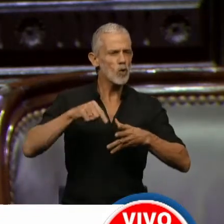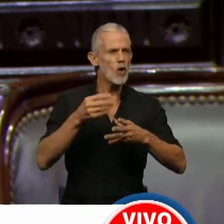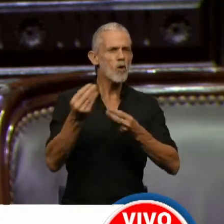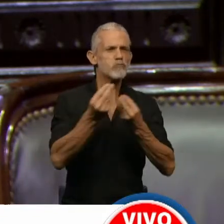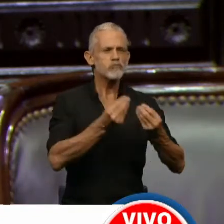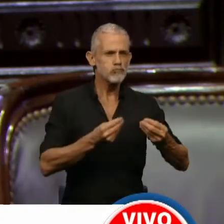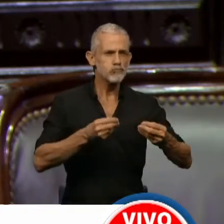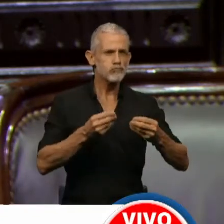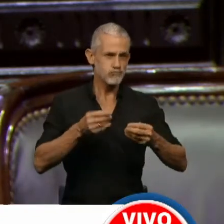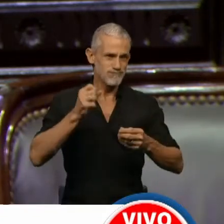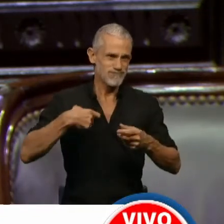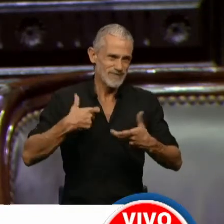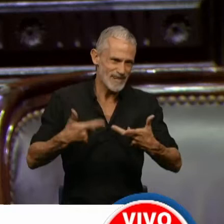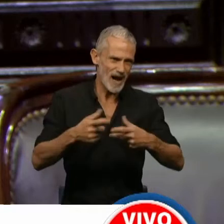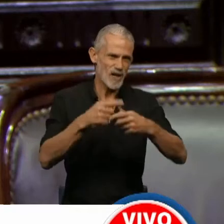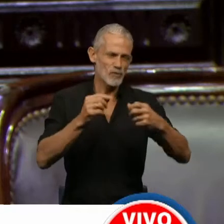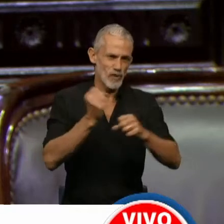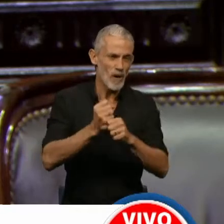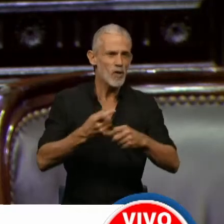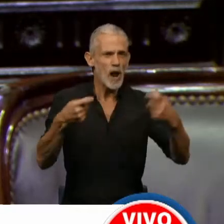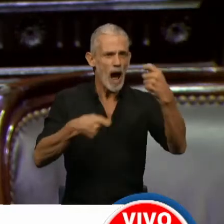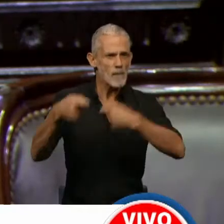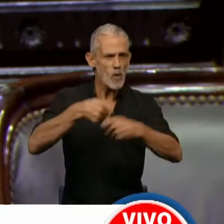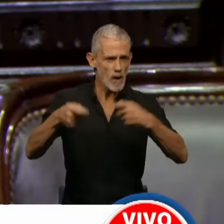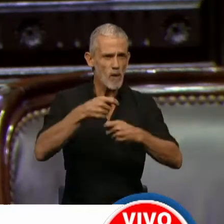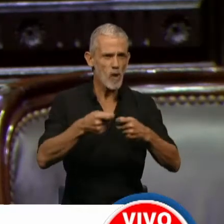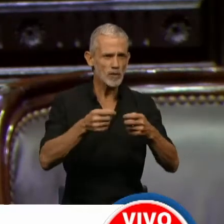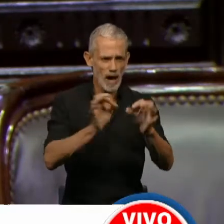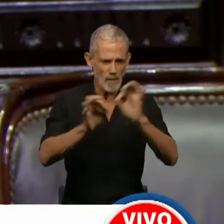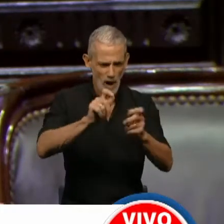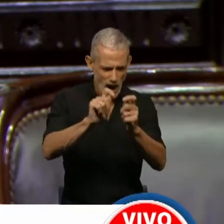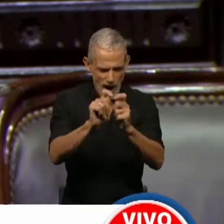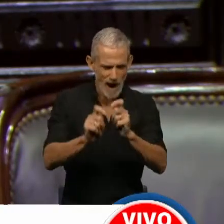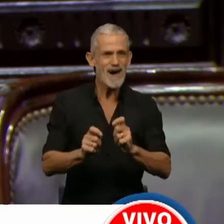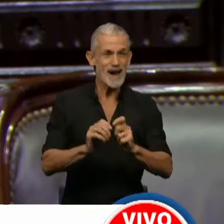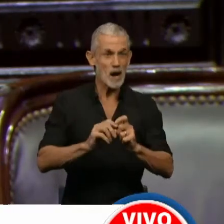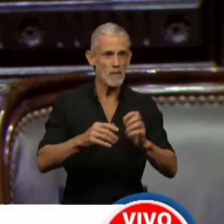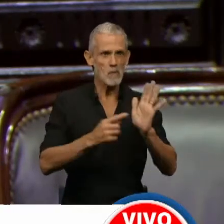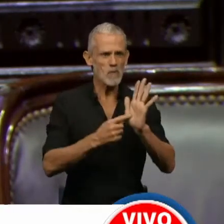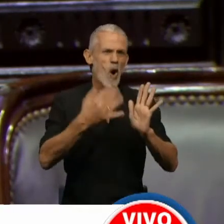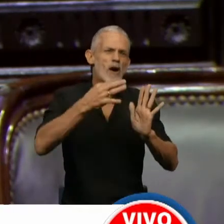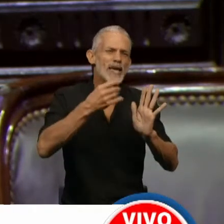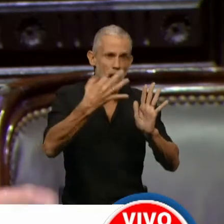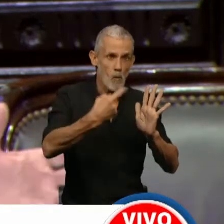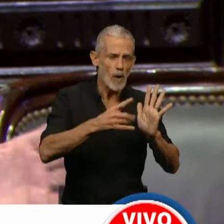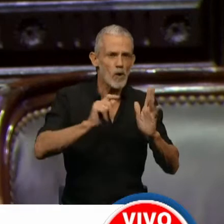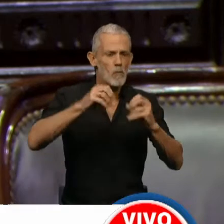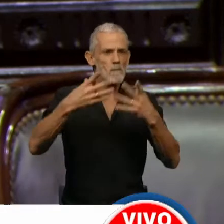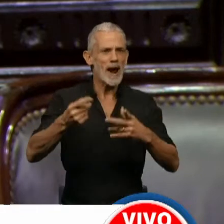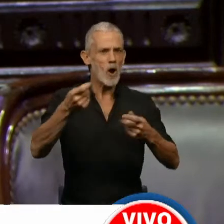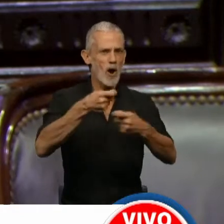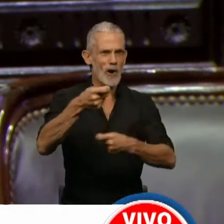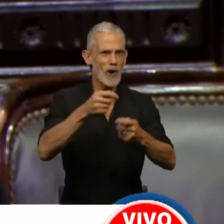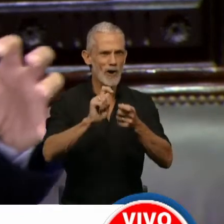los trabajadores y que volcaron iniciativas que mejoraron y mucho el proyecto original que en sí ya era bueno. Y por eso venimos hoy a sesionar